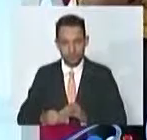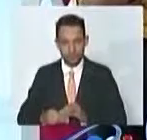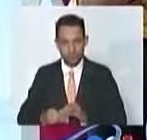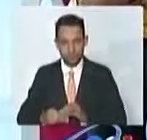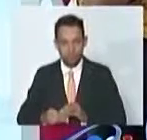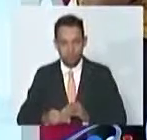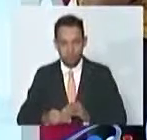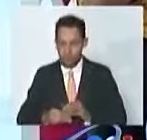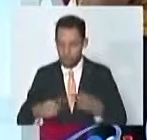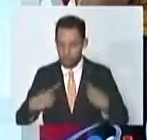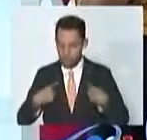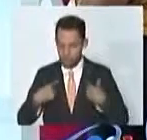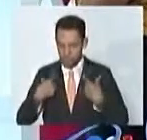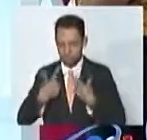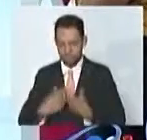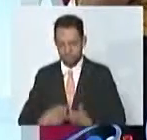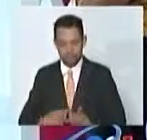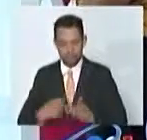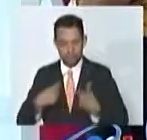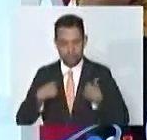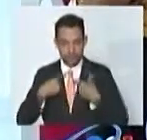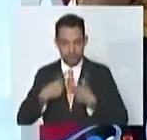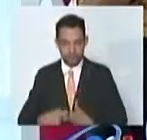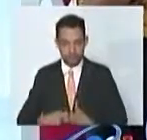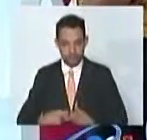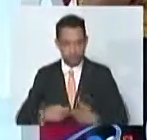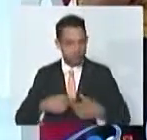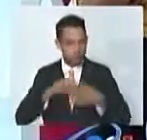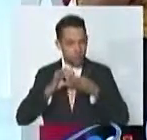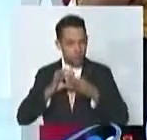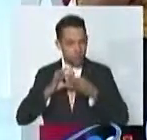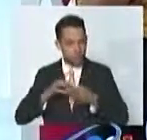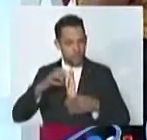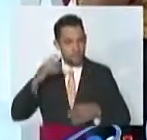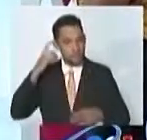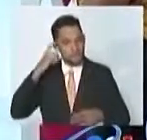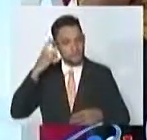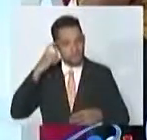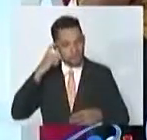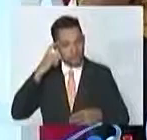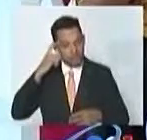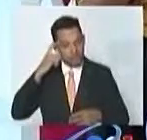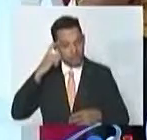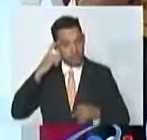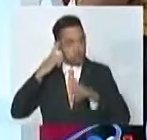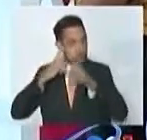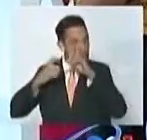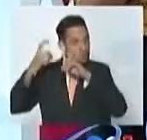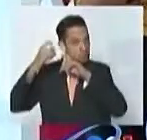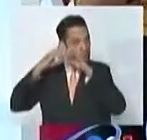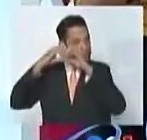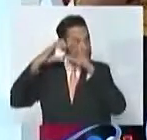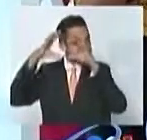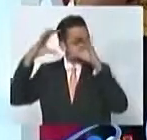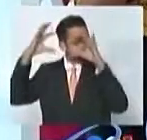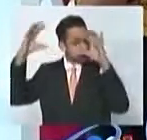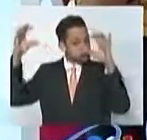El lenguaje está ligado al pensamiento totalmente. Si yo desarrollo mi pensamiento,